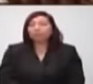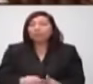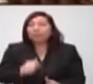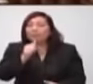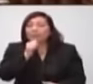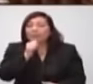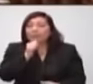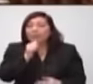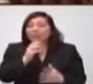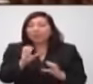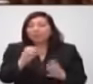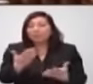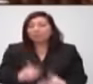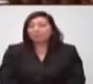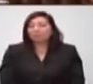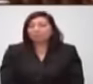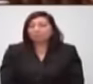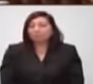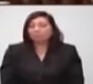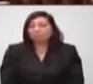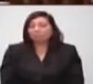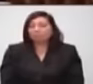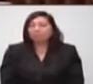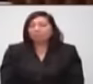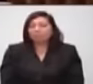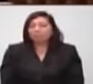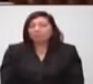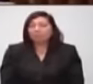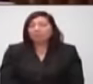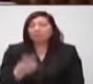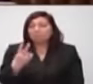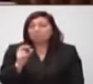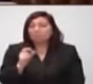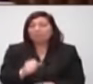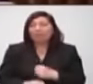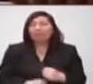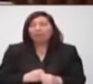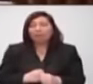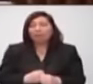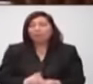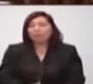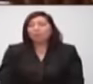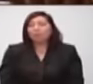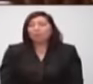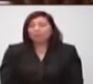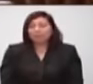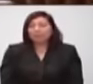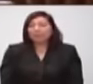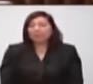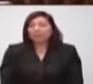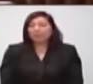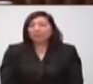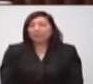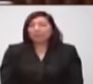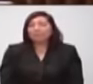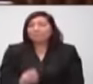privada desde hace aproximadamente 20 años. 20 años, día más, día menos. Por eso es que vale la